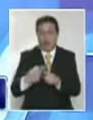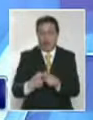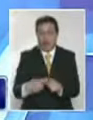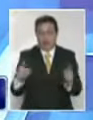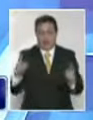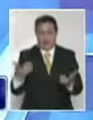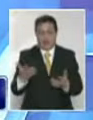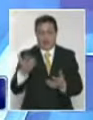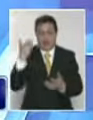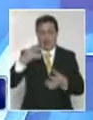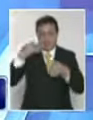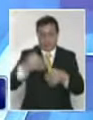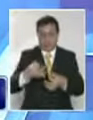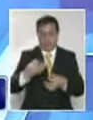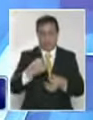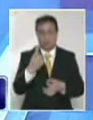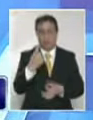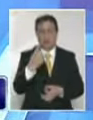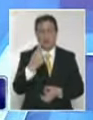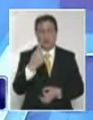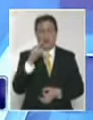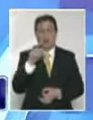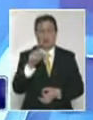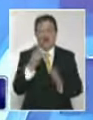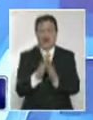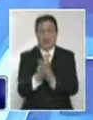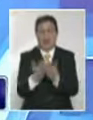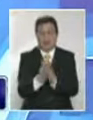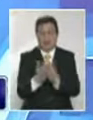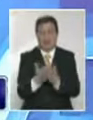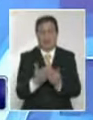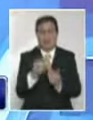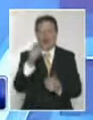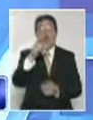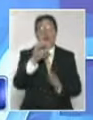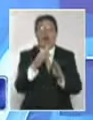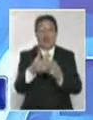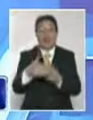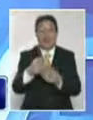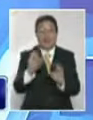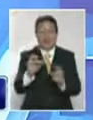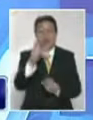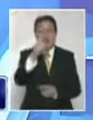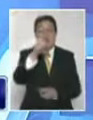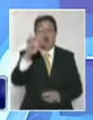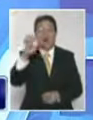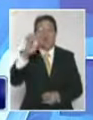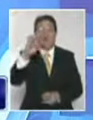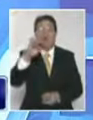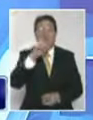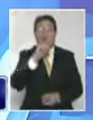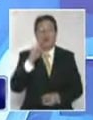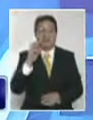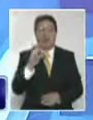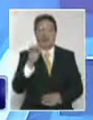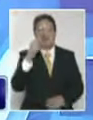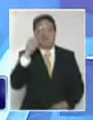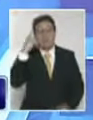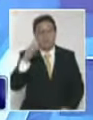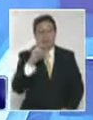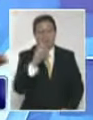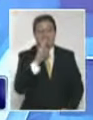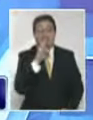este país real, donde que nosotros lo cubríamos en la revista, en la cooperativa, en algunos medios, pero en televisión era